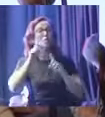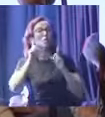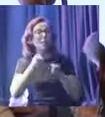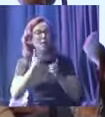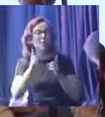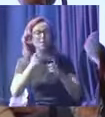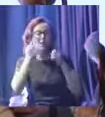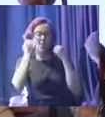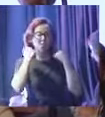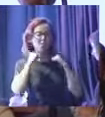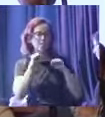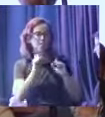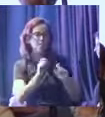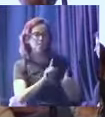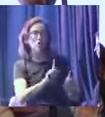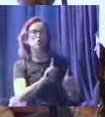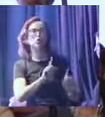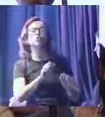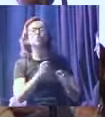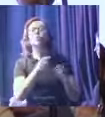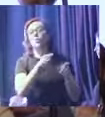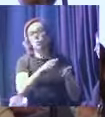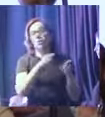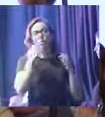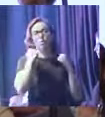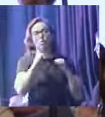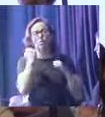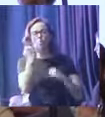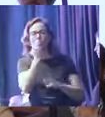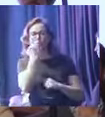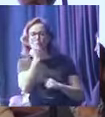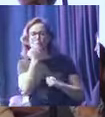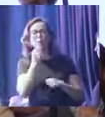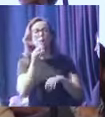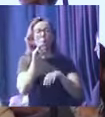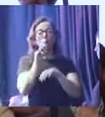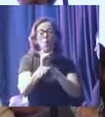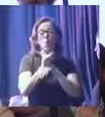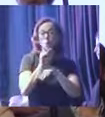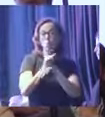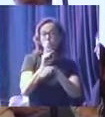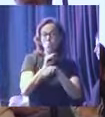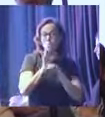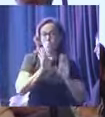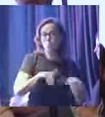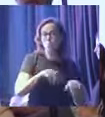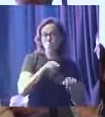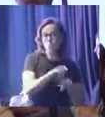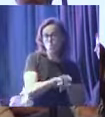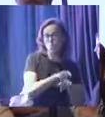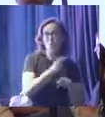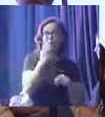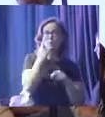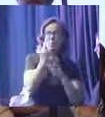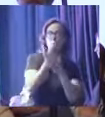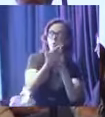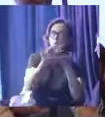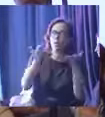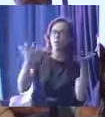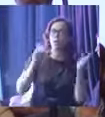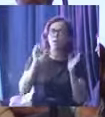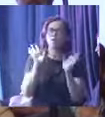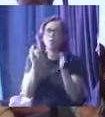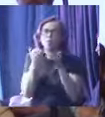para el deporte, donde el patrimonio de la cultura se muestra y no queda escondido detrás